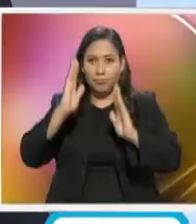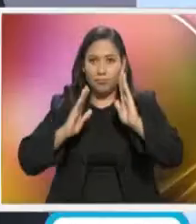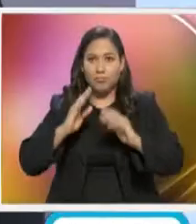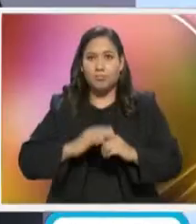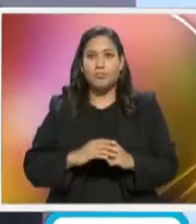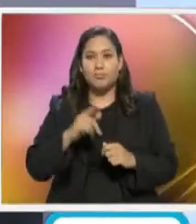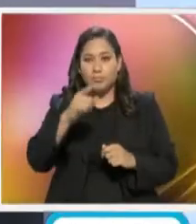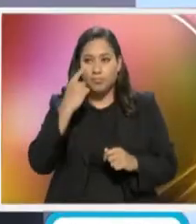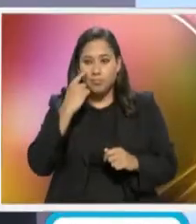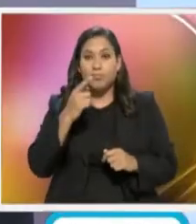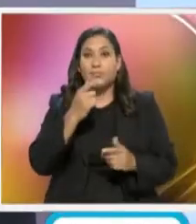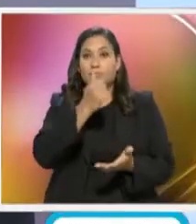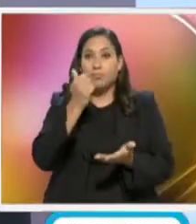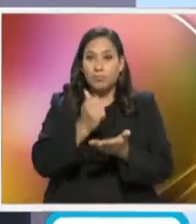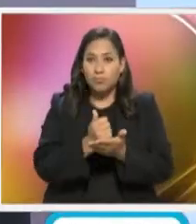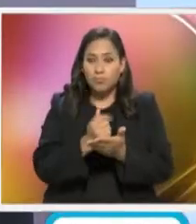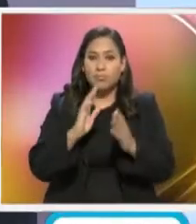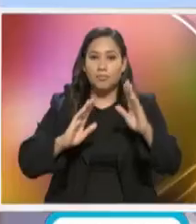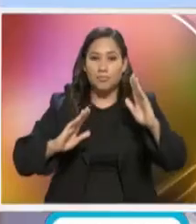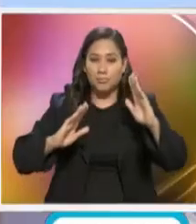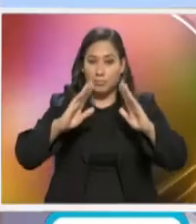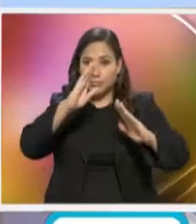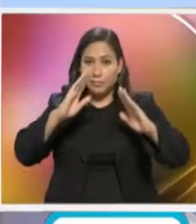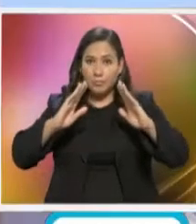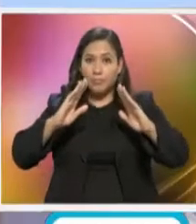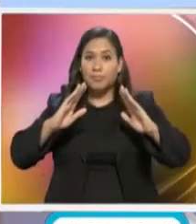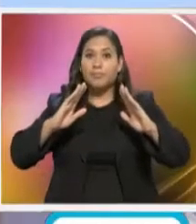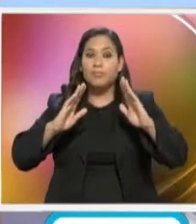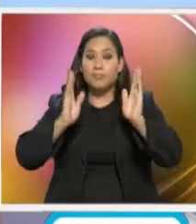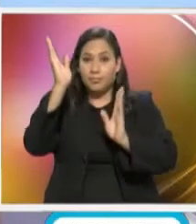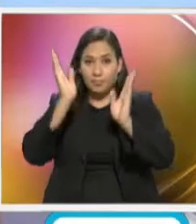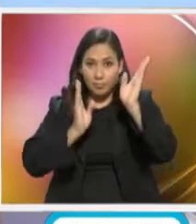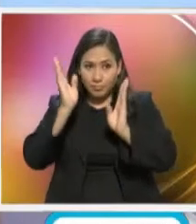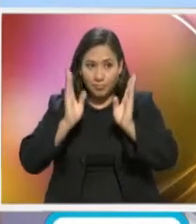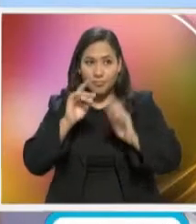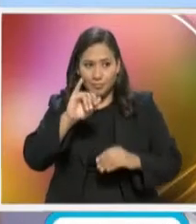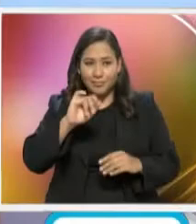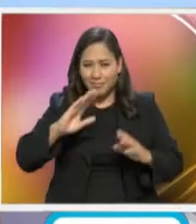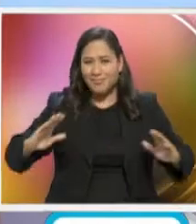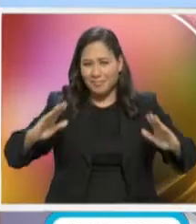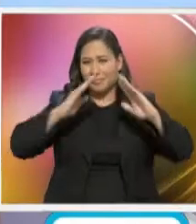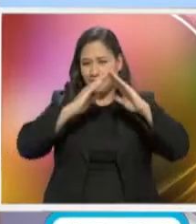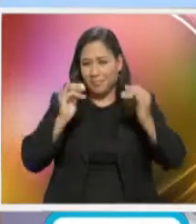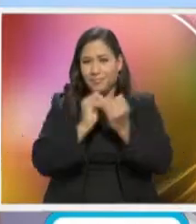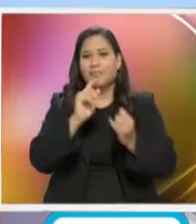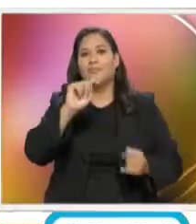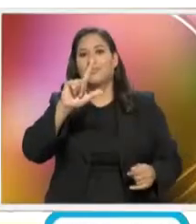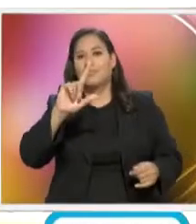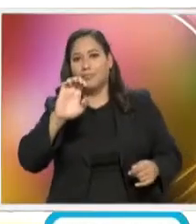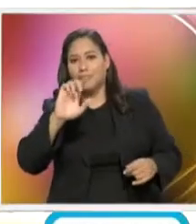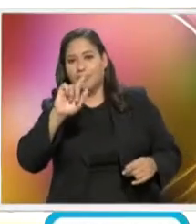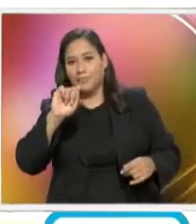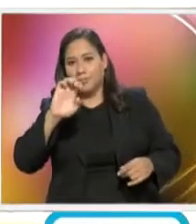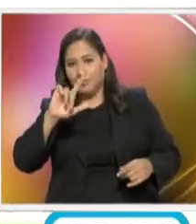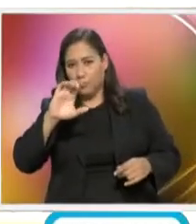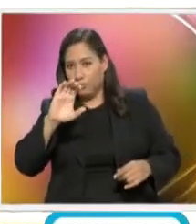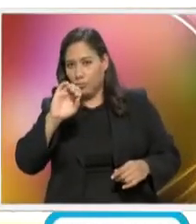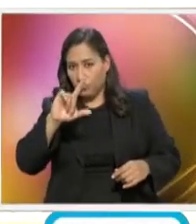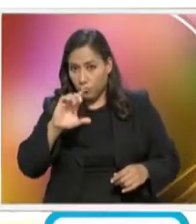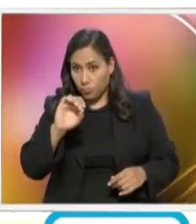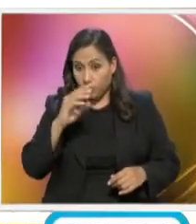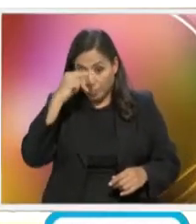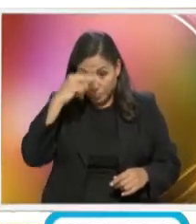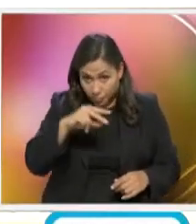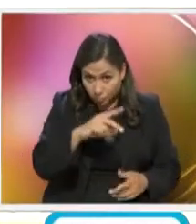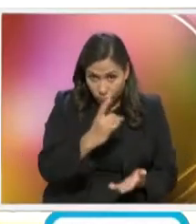México hicimos nuestra ciudad satélite en la zona conurbada. ¿Es más o menos algo Sí, así? es muy parecido. Muy bien. Y eso no solo en México, sino en todas partes del